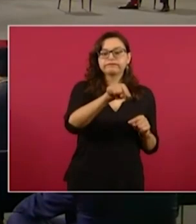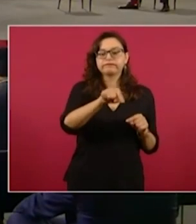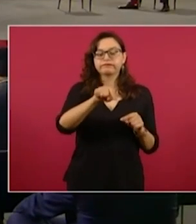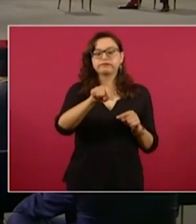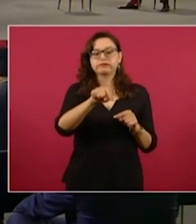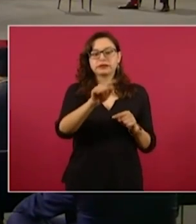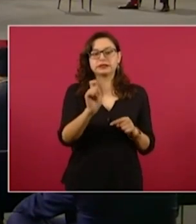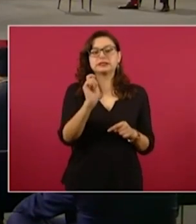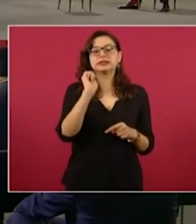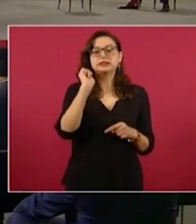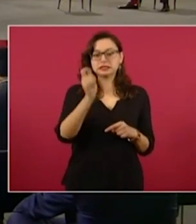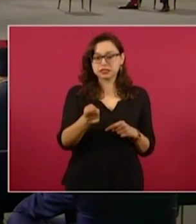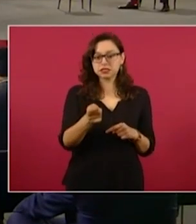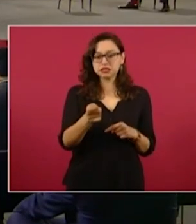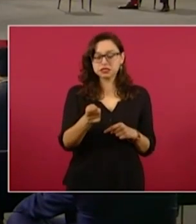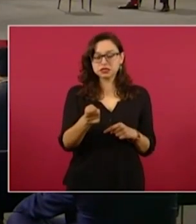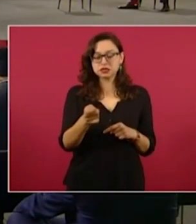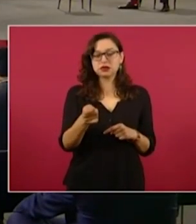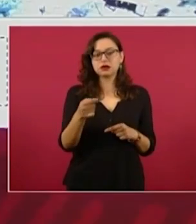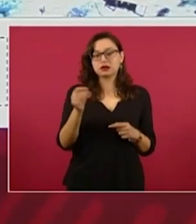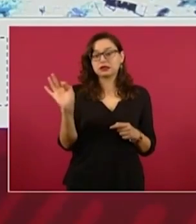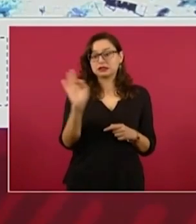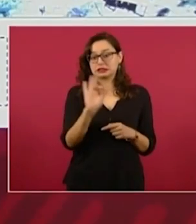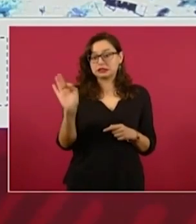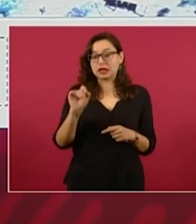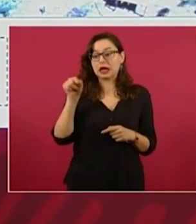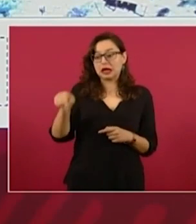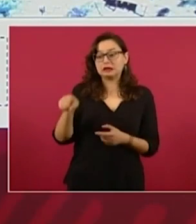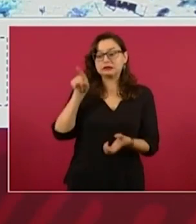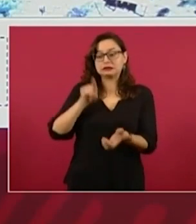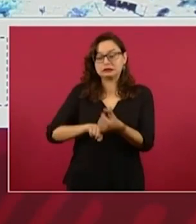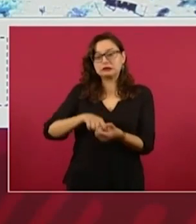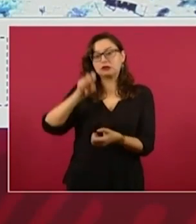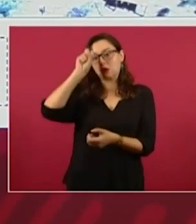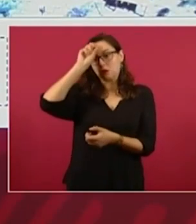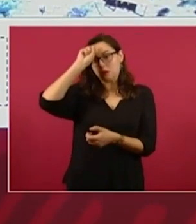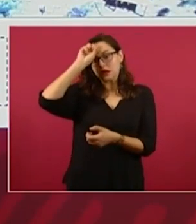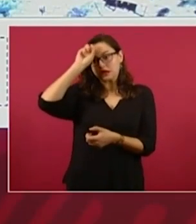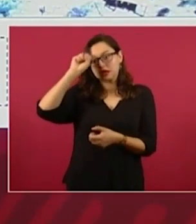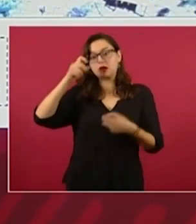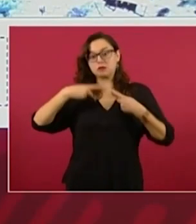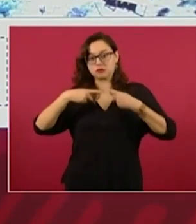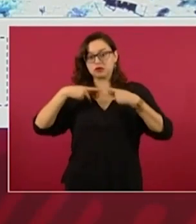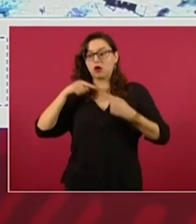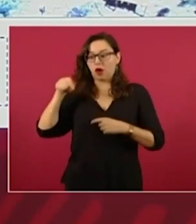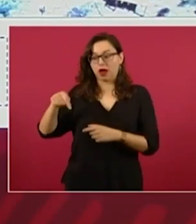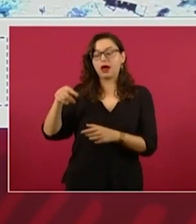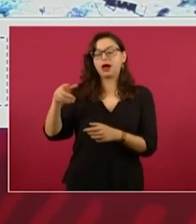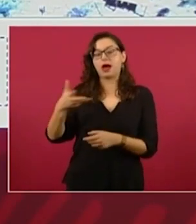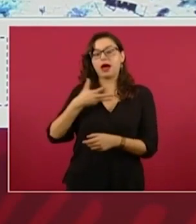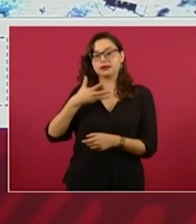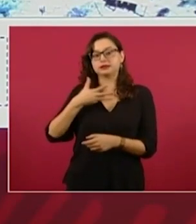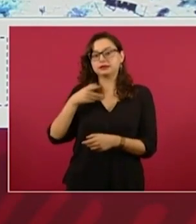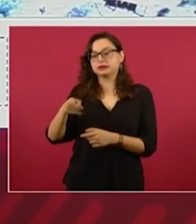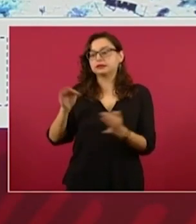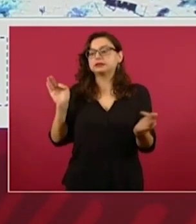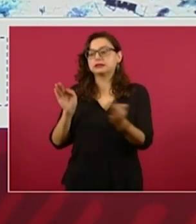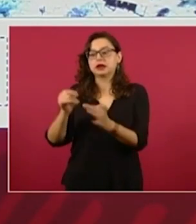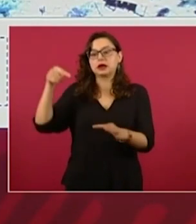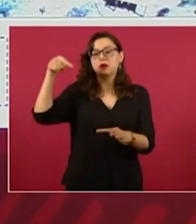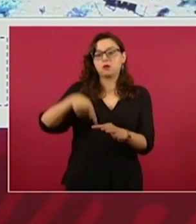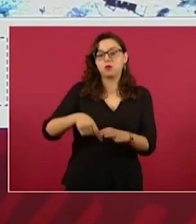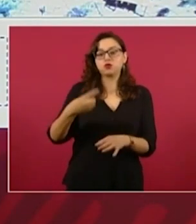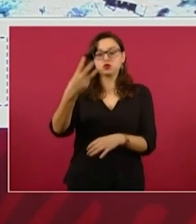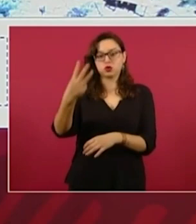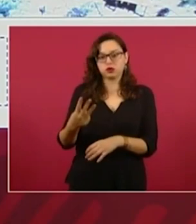estar los mineros, donde vamos a hacer los esfuerzos de rescate, cercanos al Pozo 3 y aquí